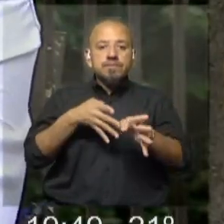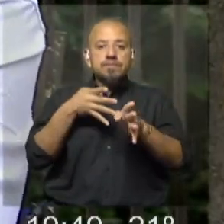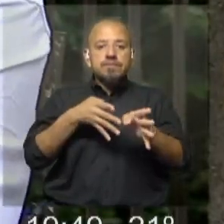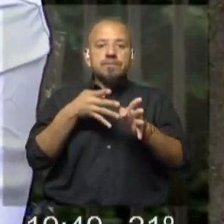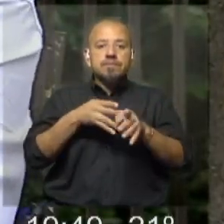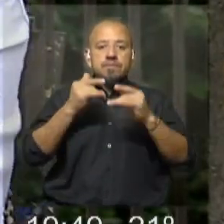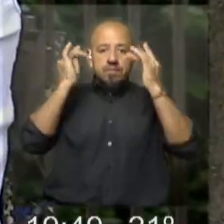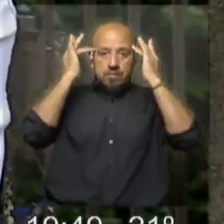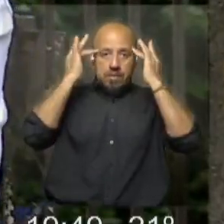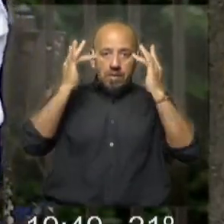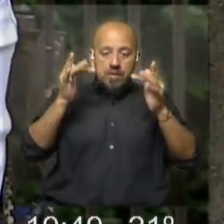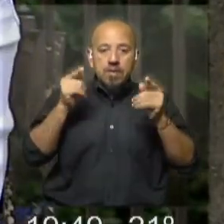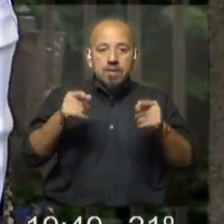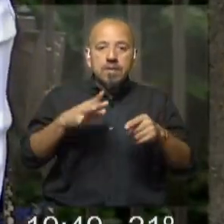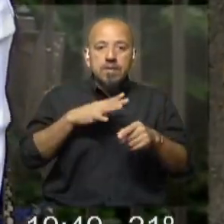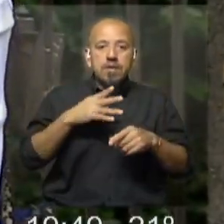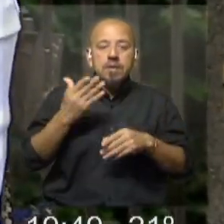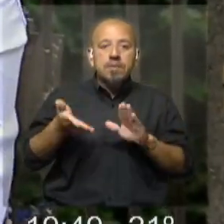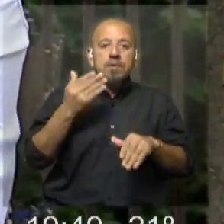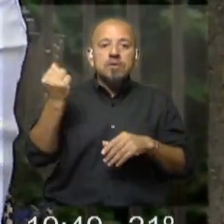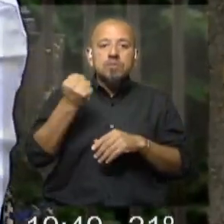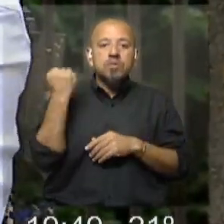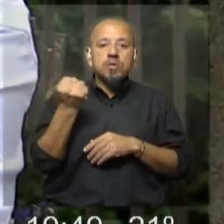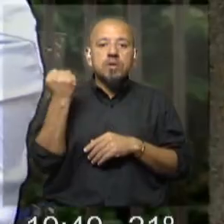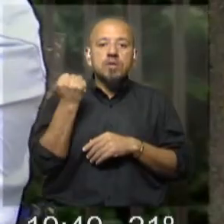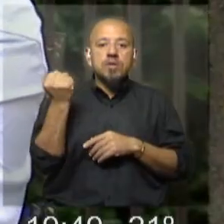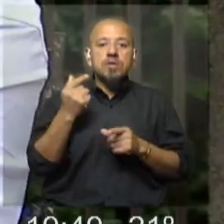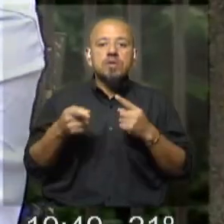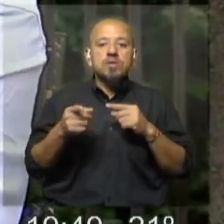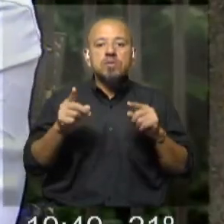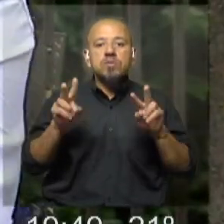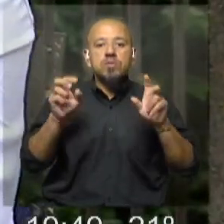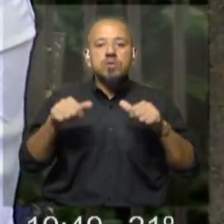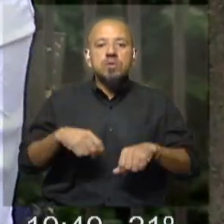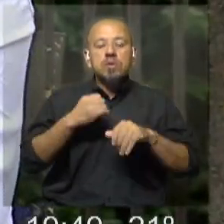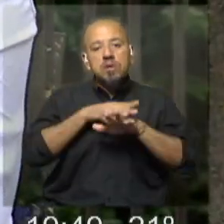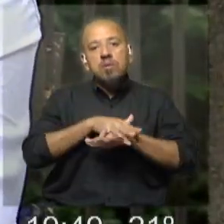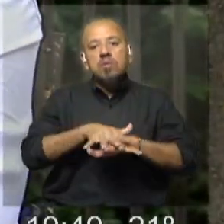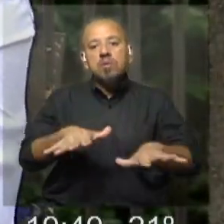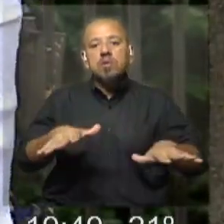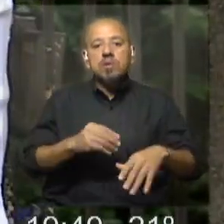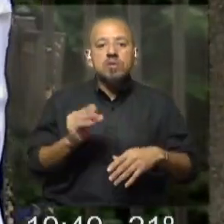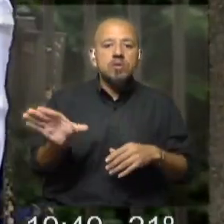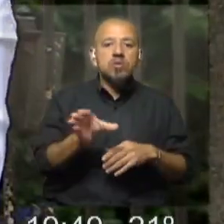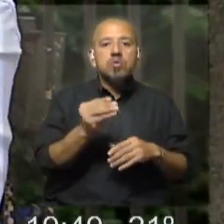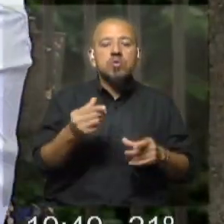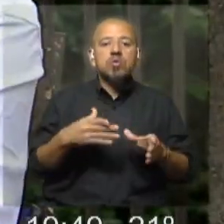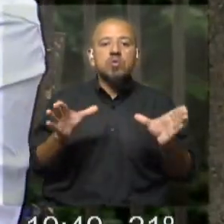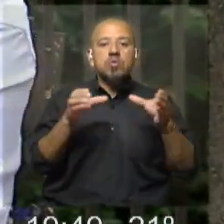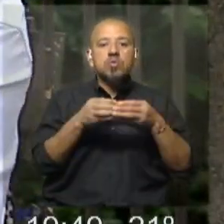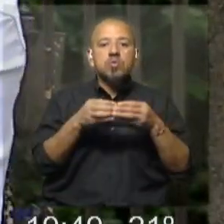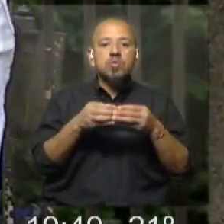educativos que veíamos como más importantes y que vemos como más importantes, un espacio plural de todos los partidos, de distintas